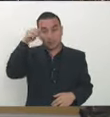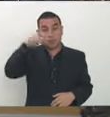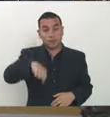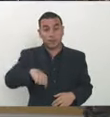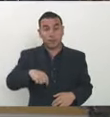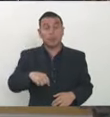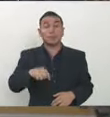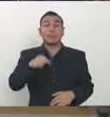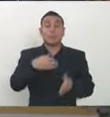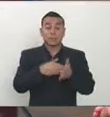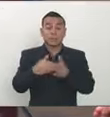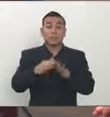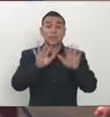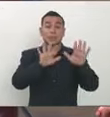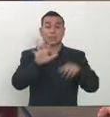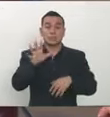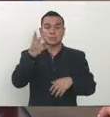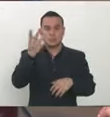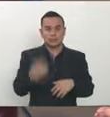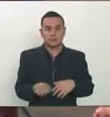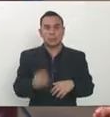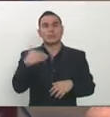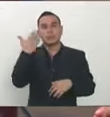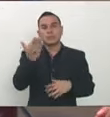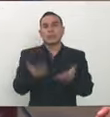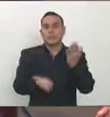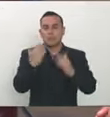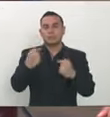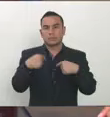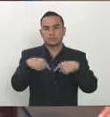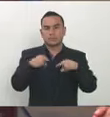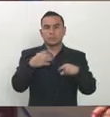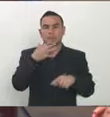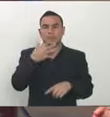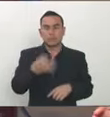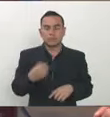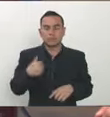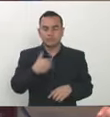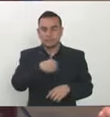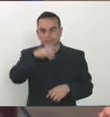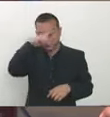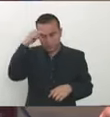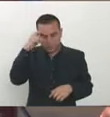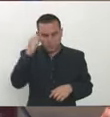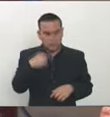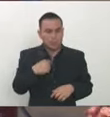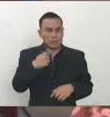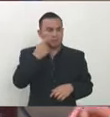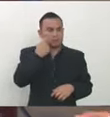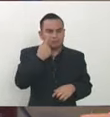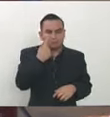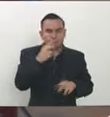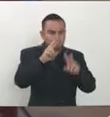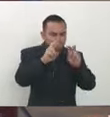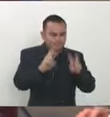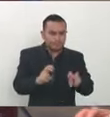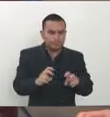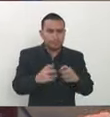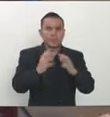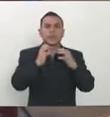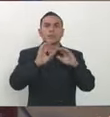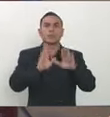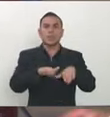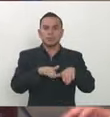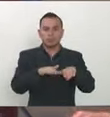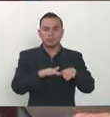tomar por 15 días, prorrogable, por supuesto, y el ministro de Trabajo va a verificar que se cumpla, ya que son lugares de